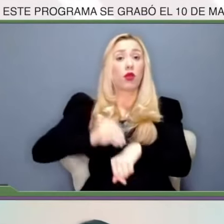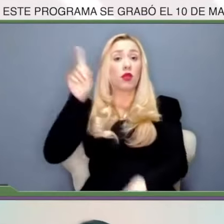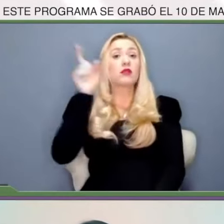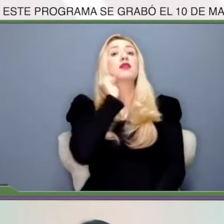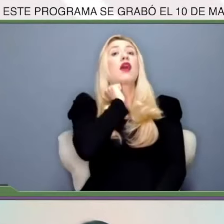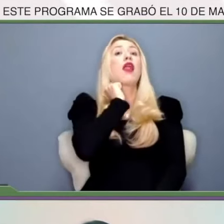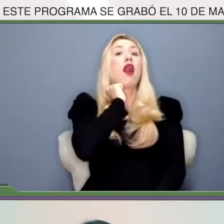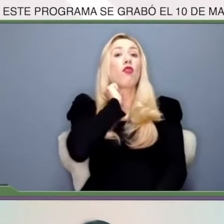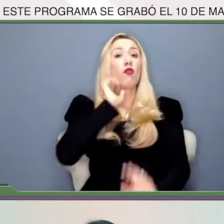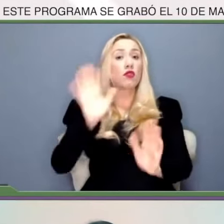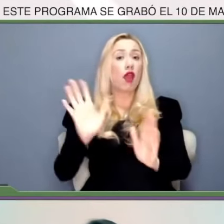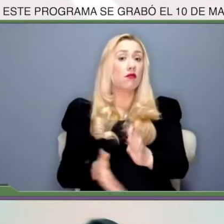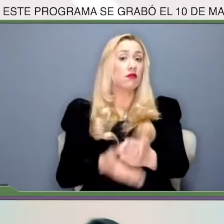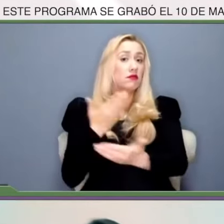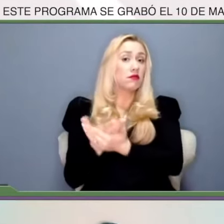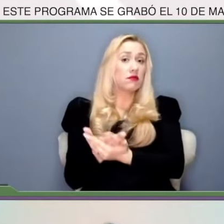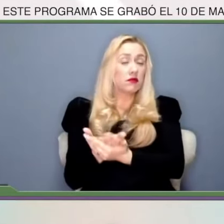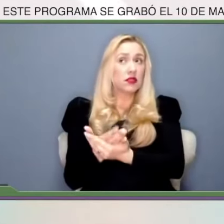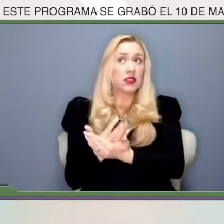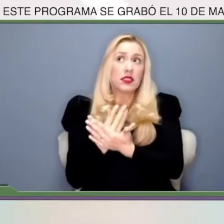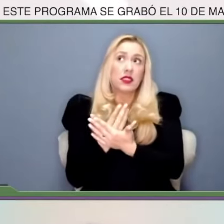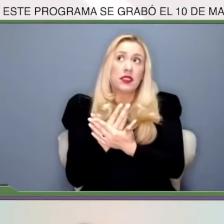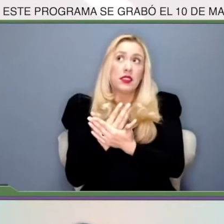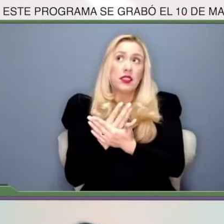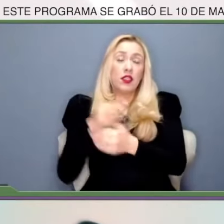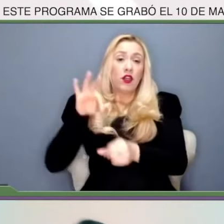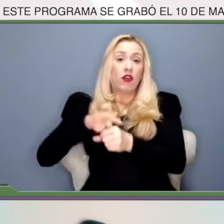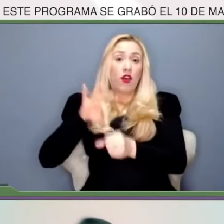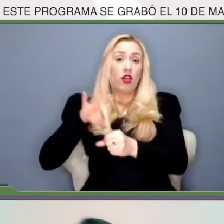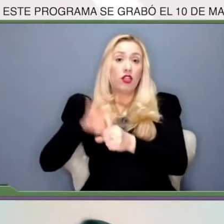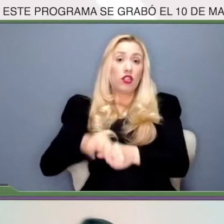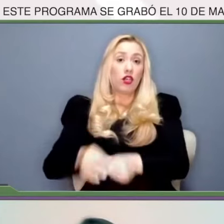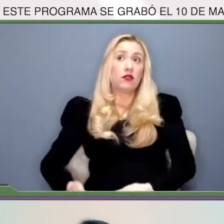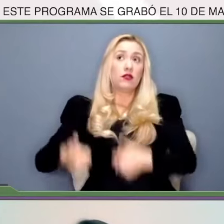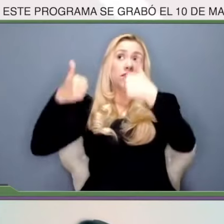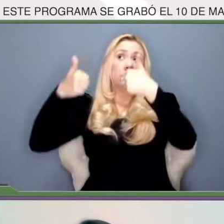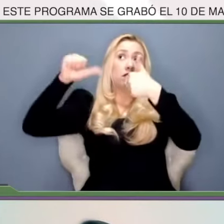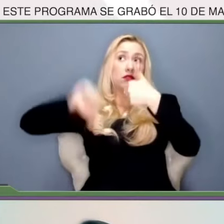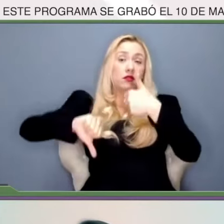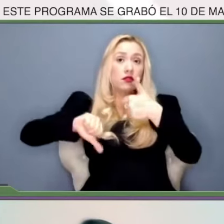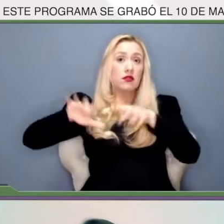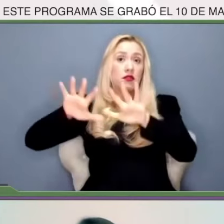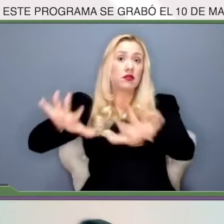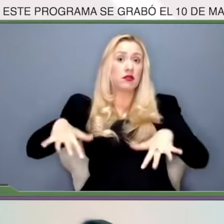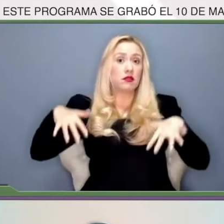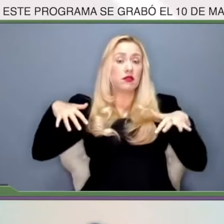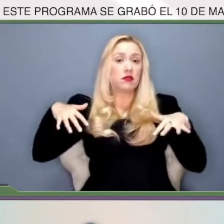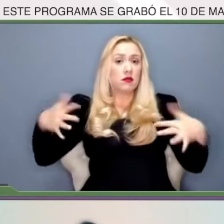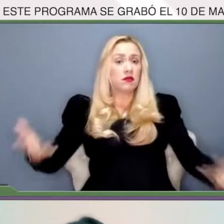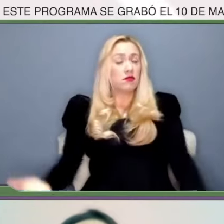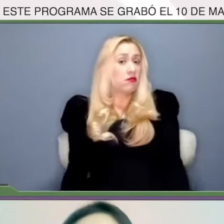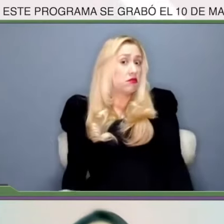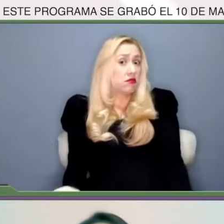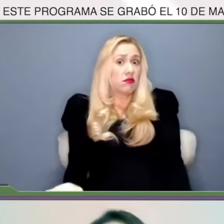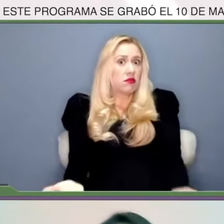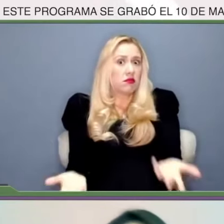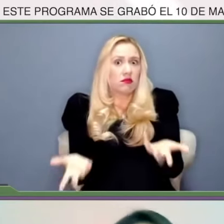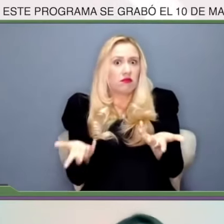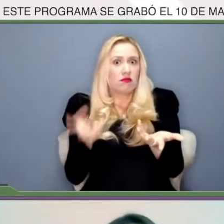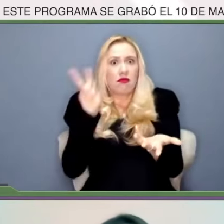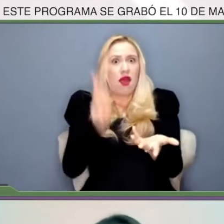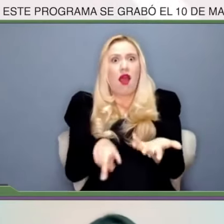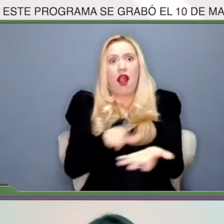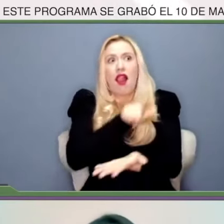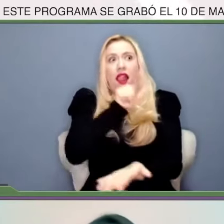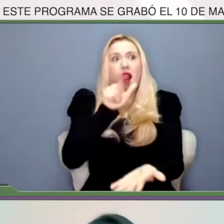Y ahora estamos a la espera de su votación en el Pleno. Y es que, Geraldina, estas iniciativas de